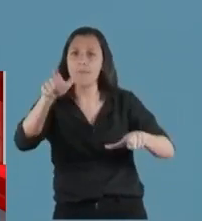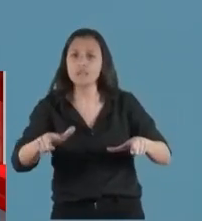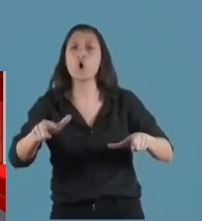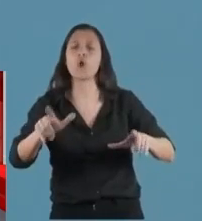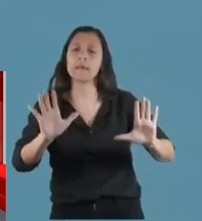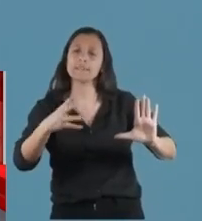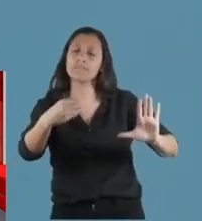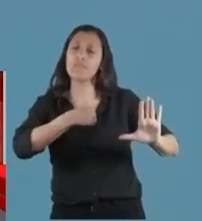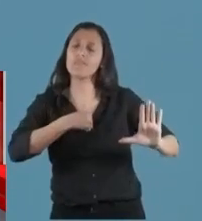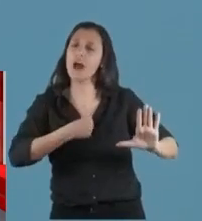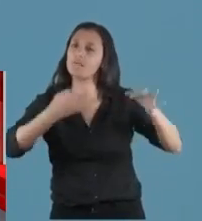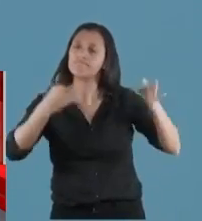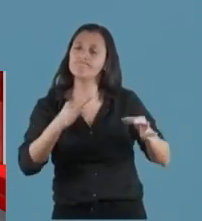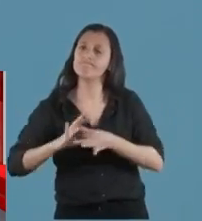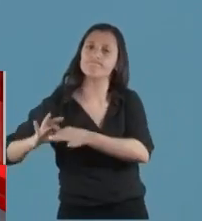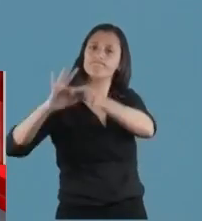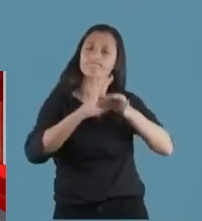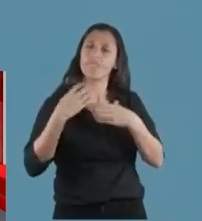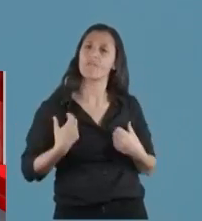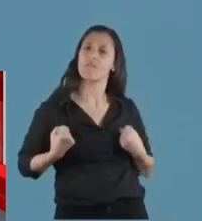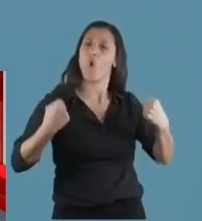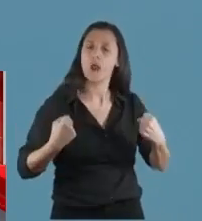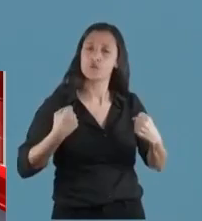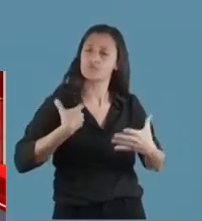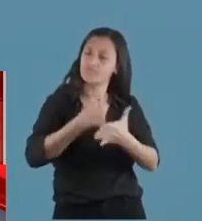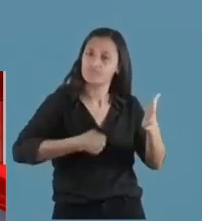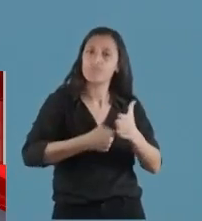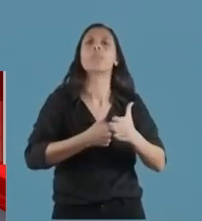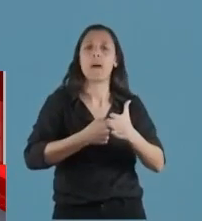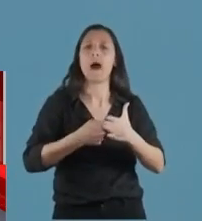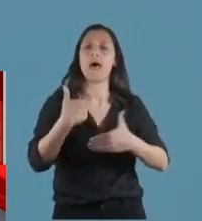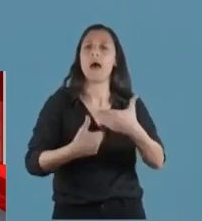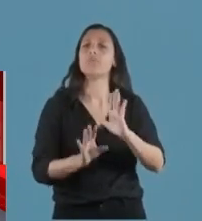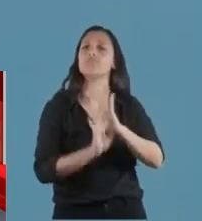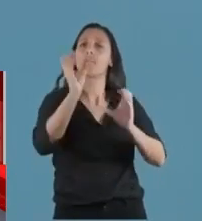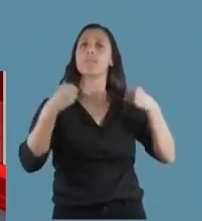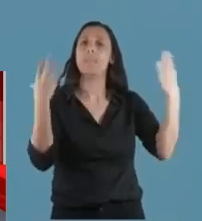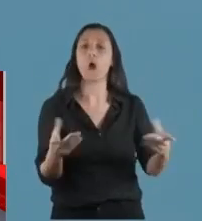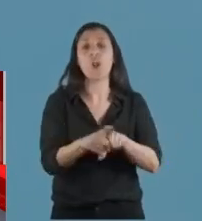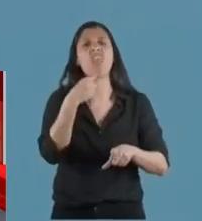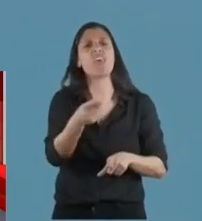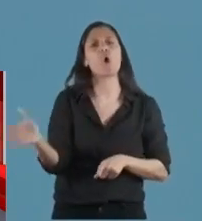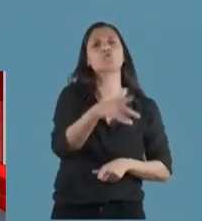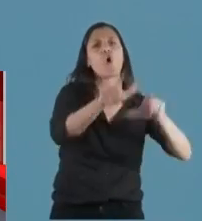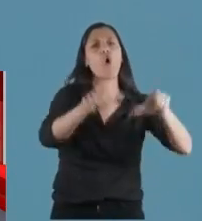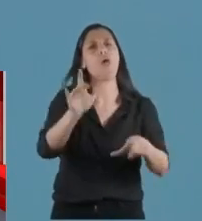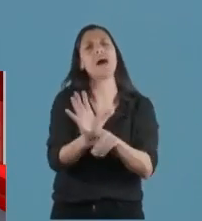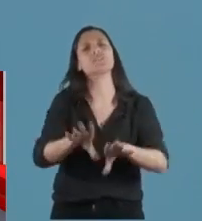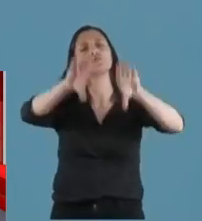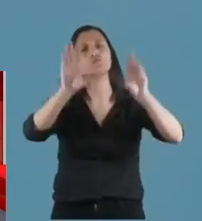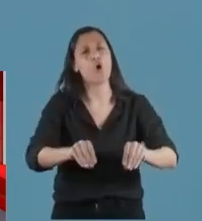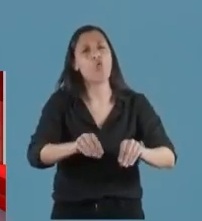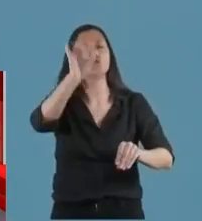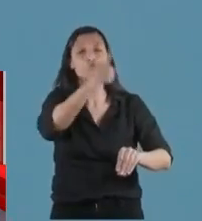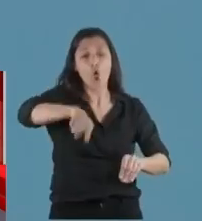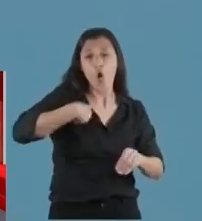mucha esperanza, unamos esfuerzos para salir adelante. Cuando digo todos, no le hablo solo a